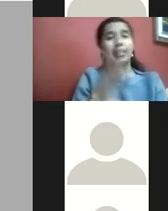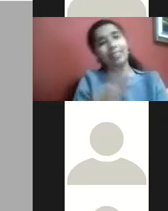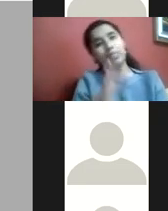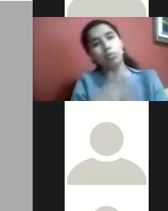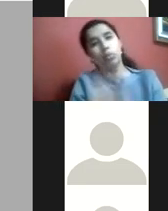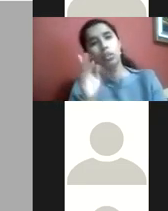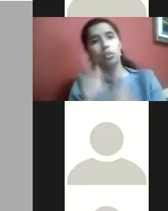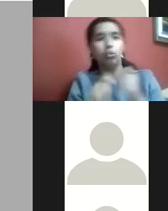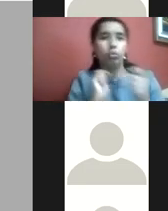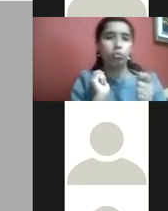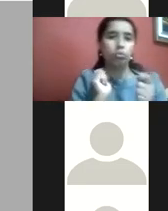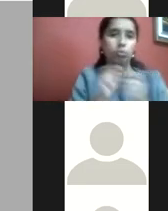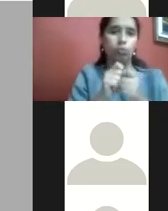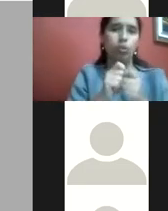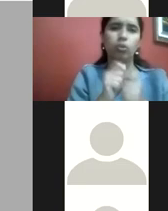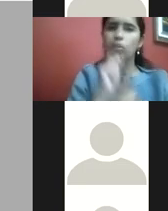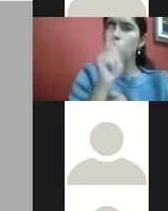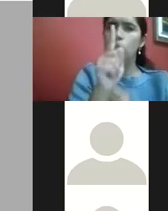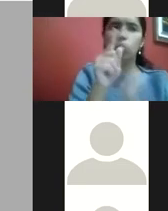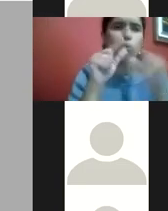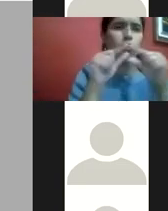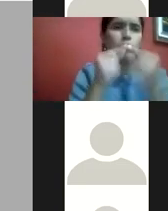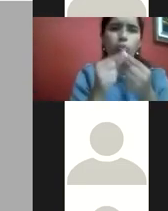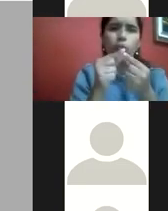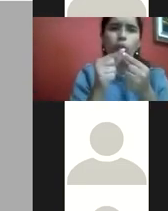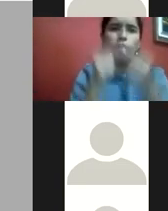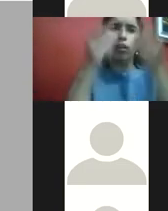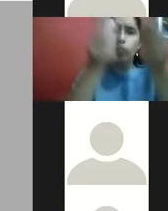porque solamente tomamos un grupo de datos.